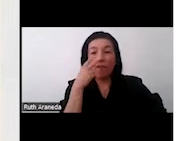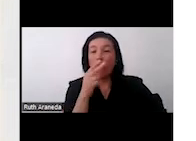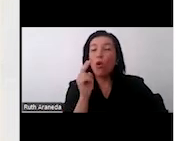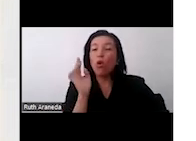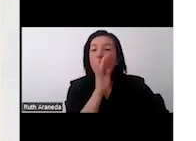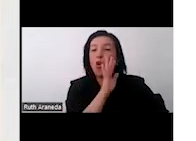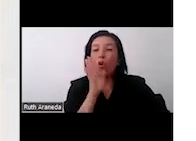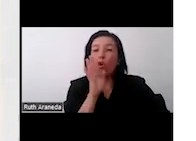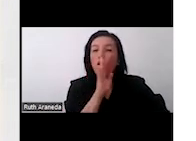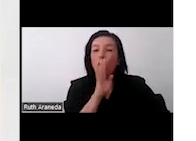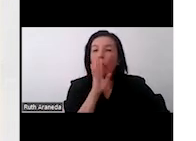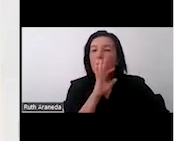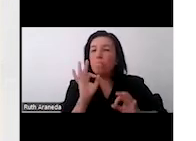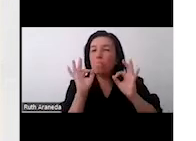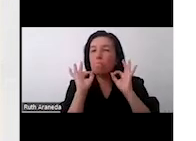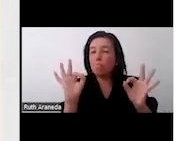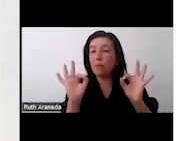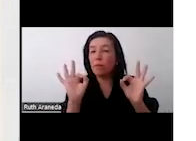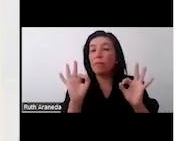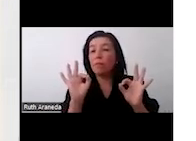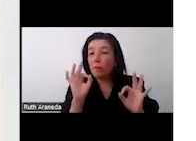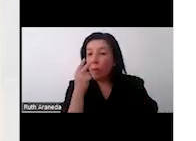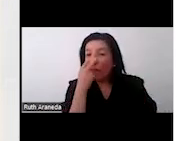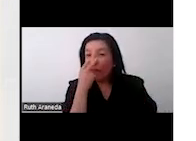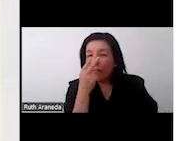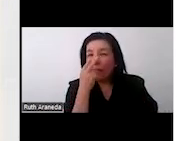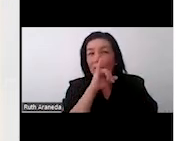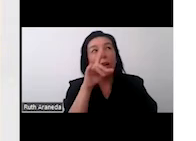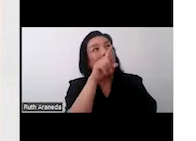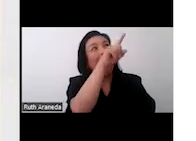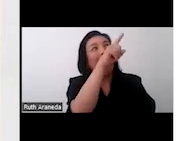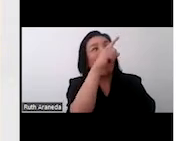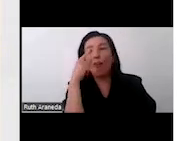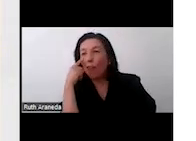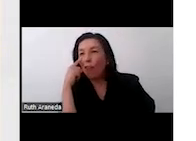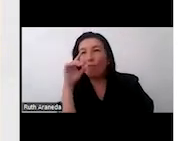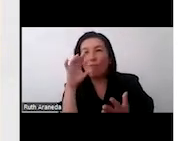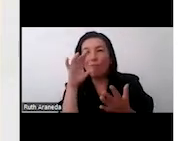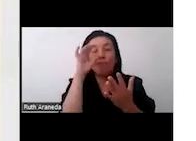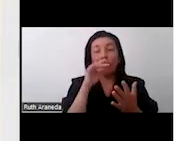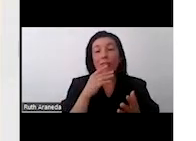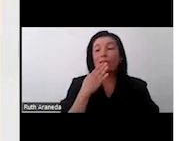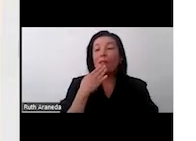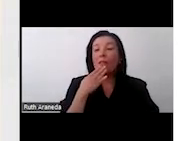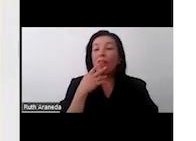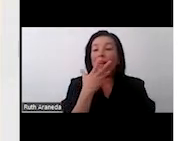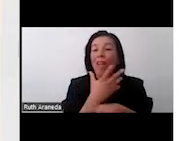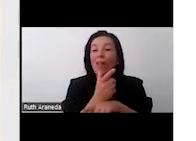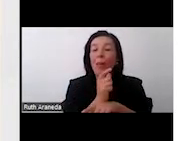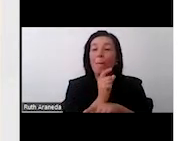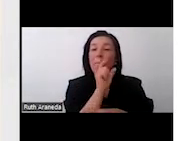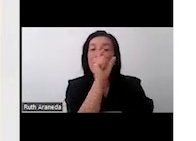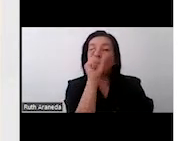mucho más certeros del ave para poder identificarla. Obviamente salen mencionados también en texto los